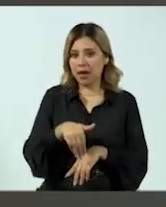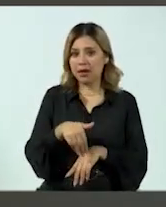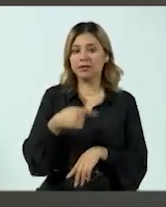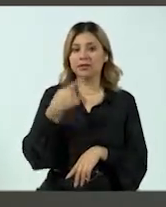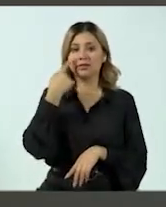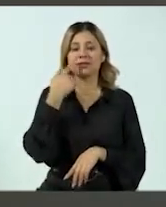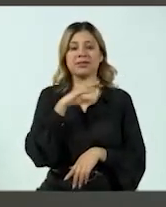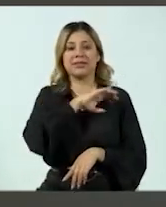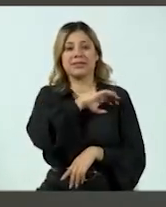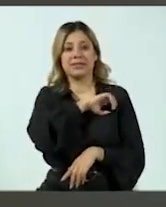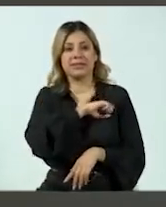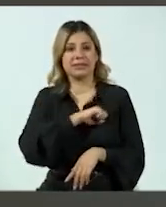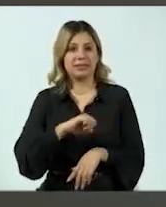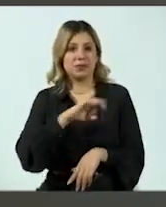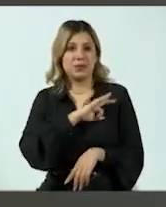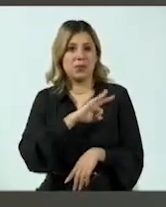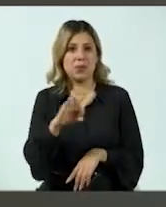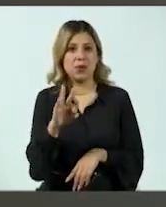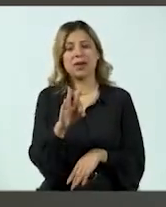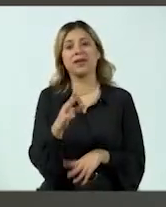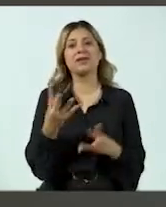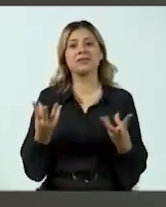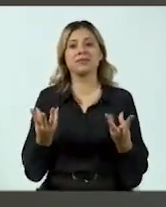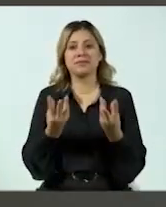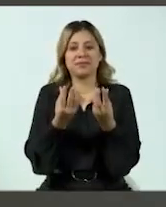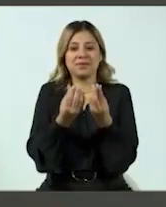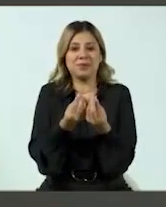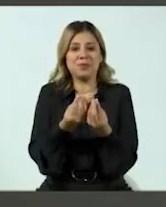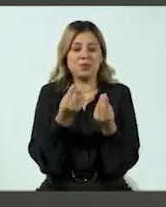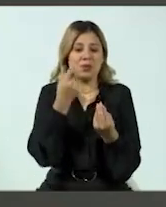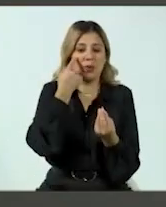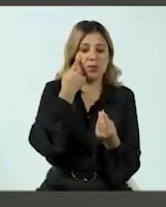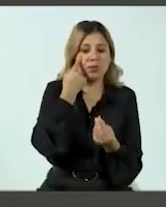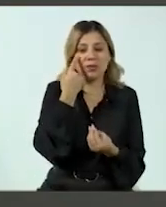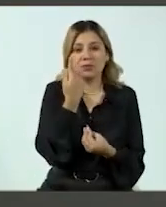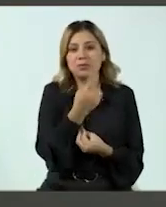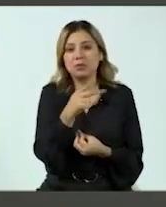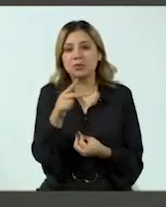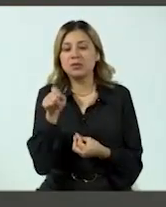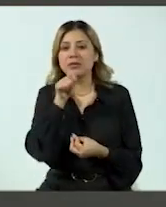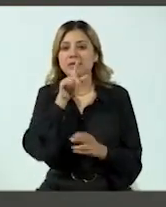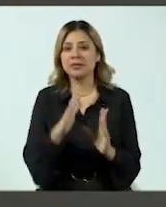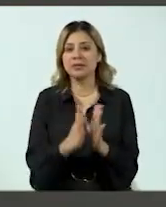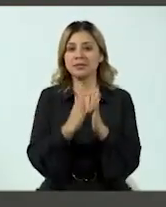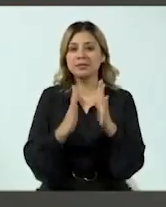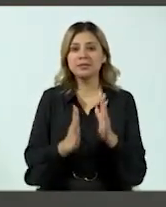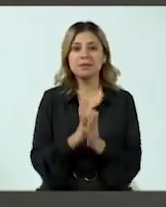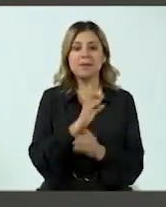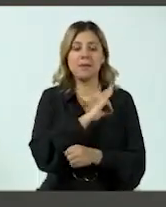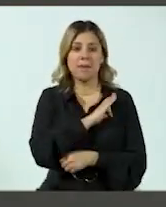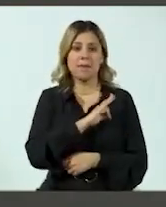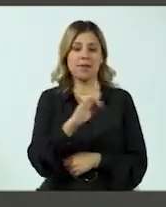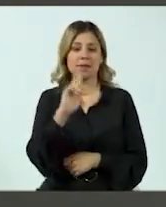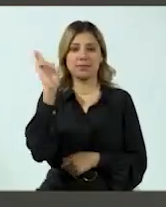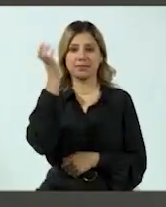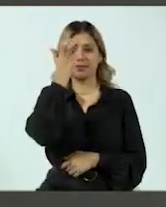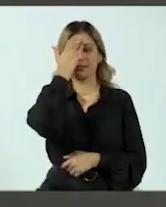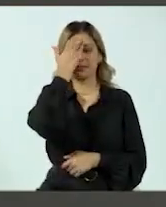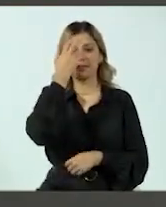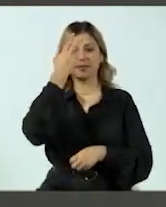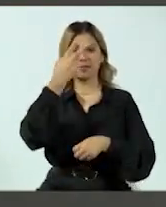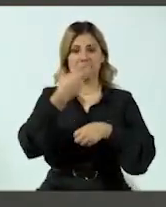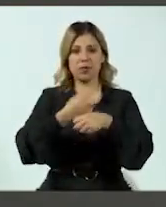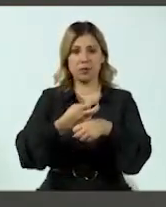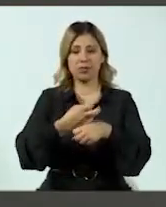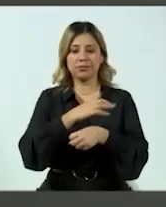a encantar volver a tener a muchos de estos talentos de Jalisco y sobre todo reconocerles pues que en esta segunda edición